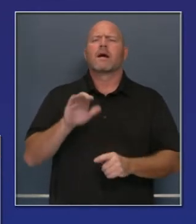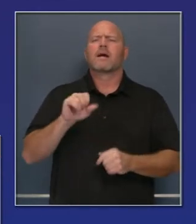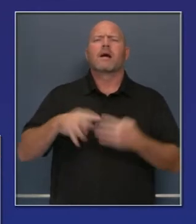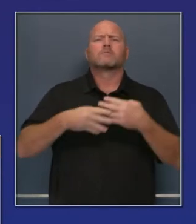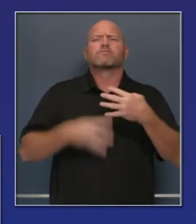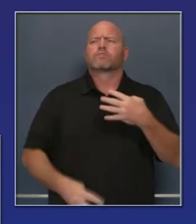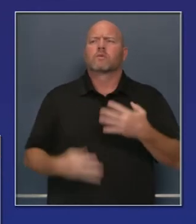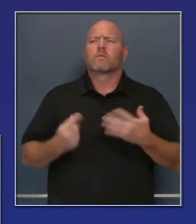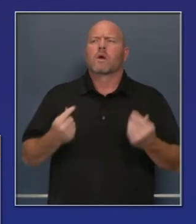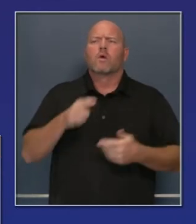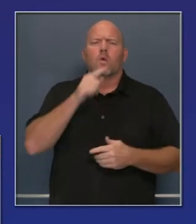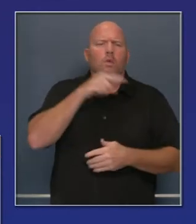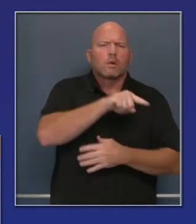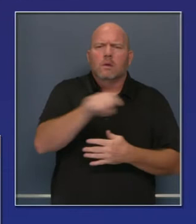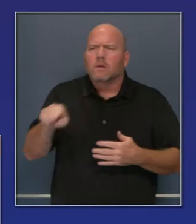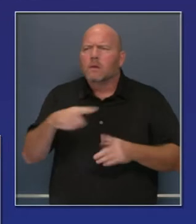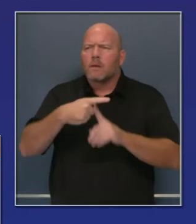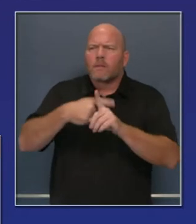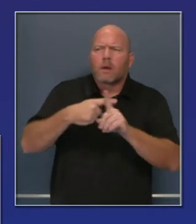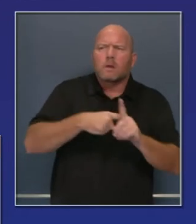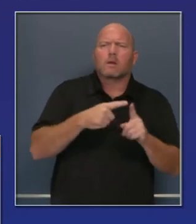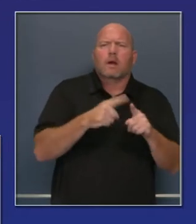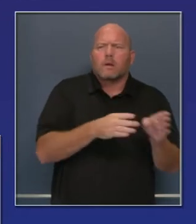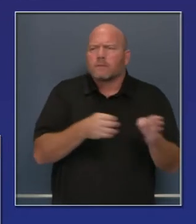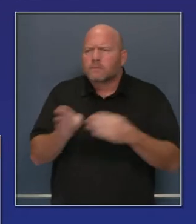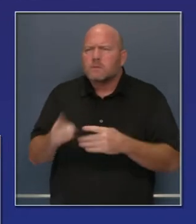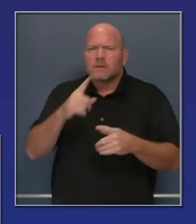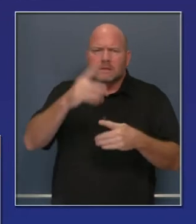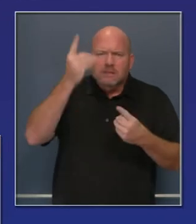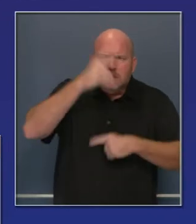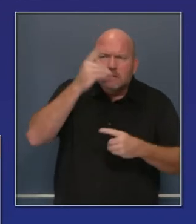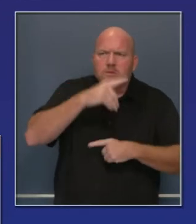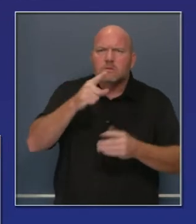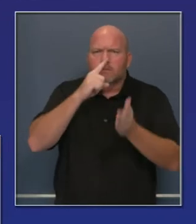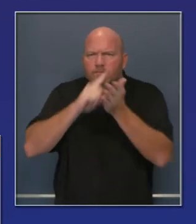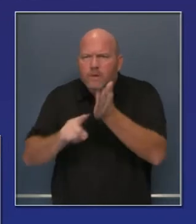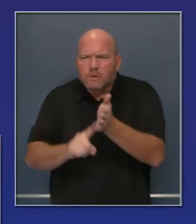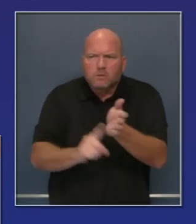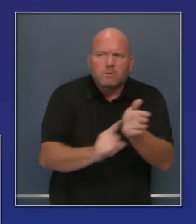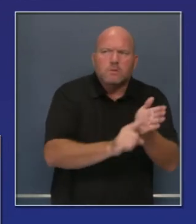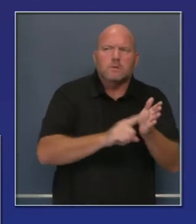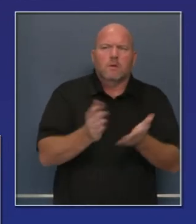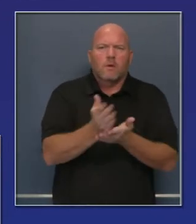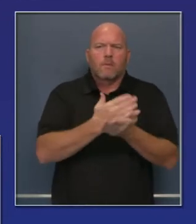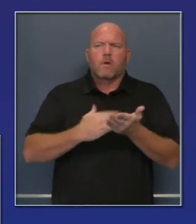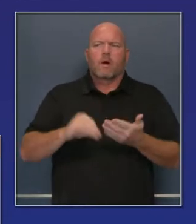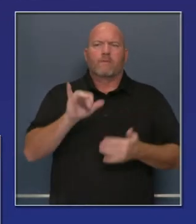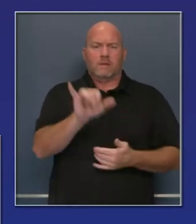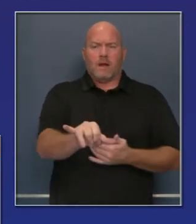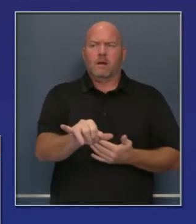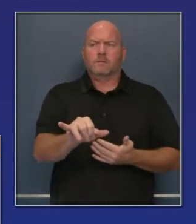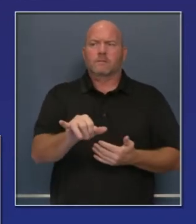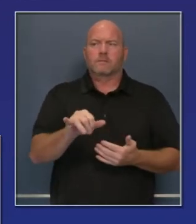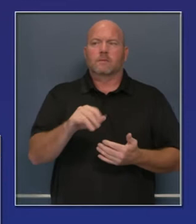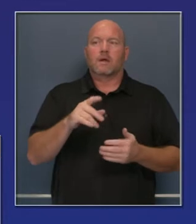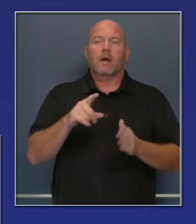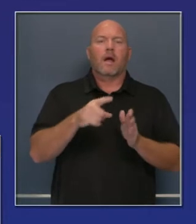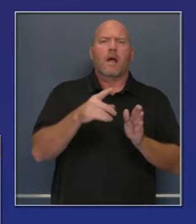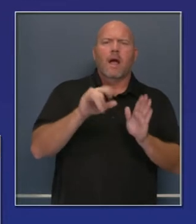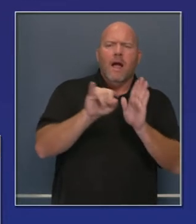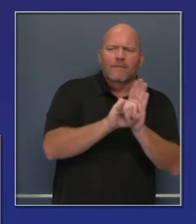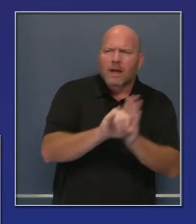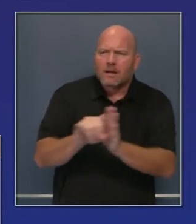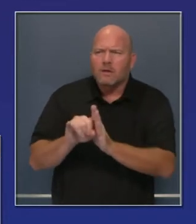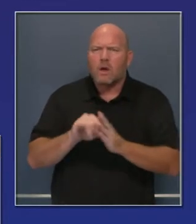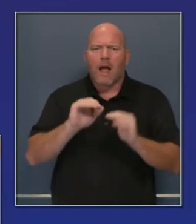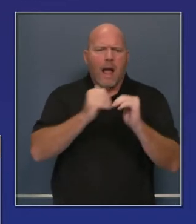de la determinación de identificación de casos, quienes son, tienen un resultado positivo y tratar de